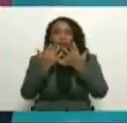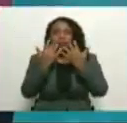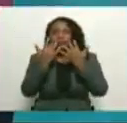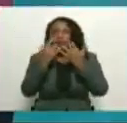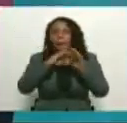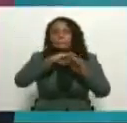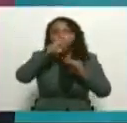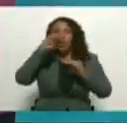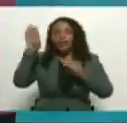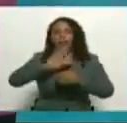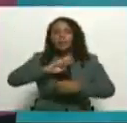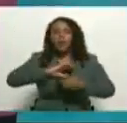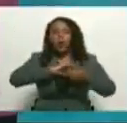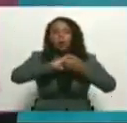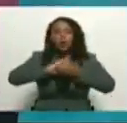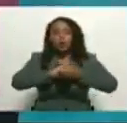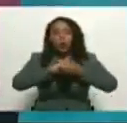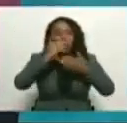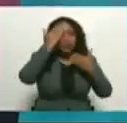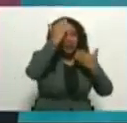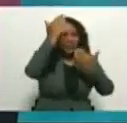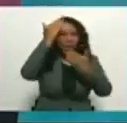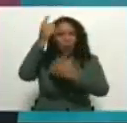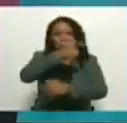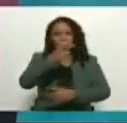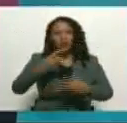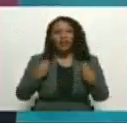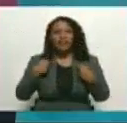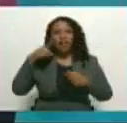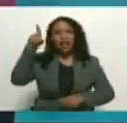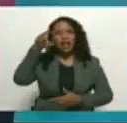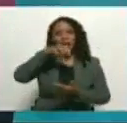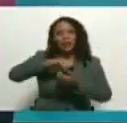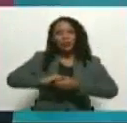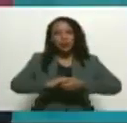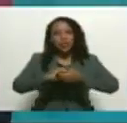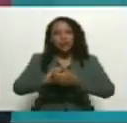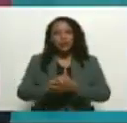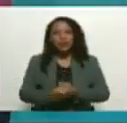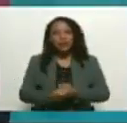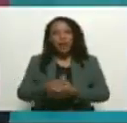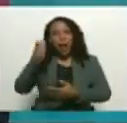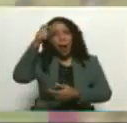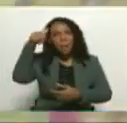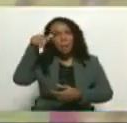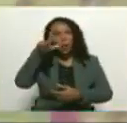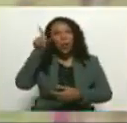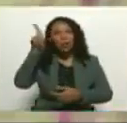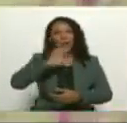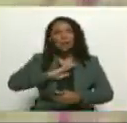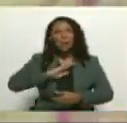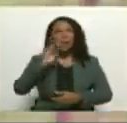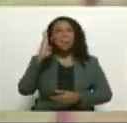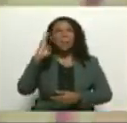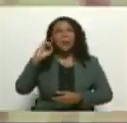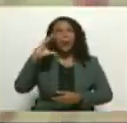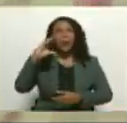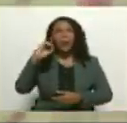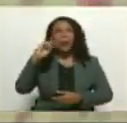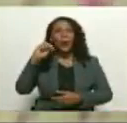¿Ah? Saludo al pueblo de Trujillo. ¿Ah? ¿Ah? Pueblo de Boconó, chico. ¿Ah?